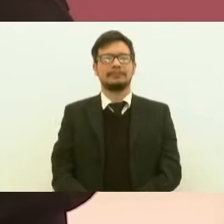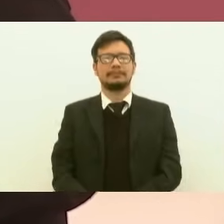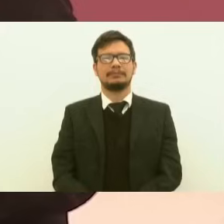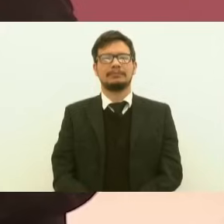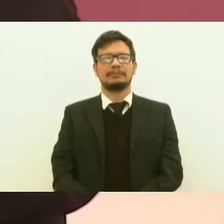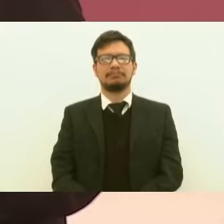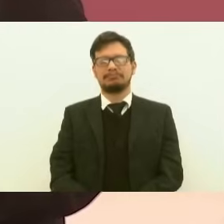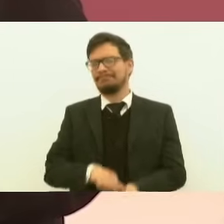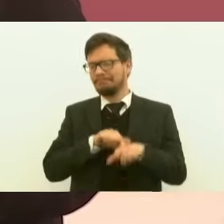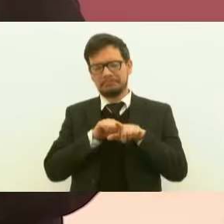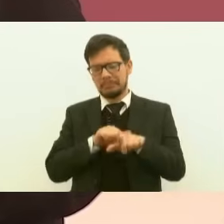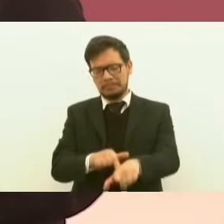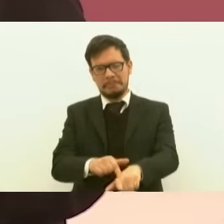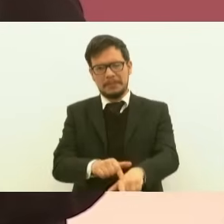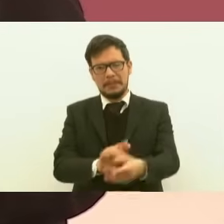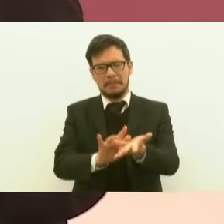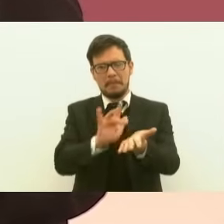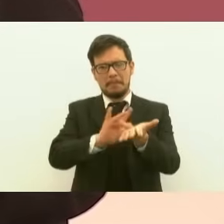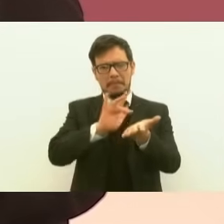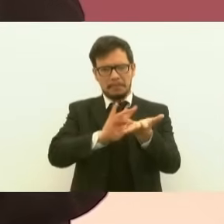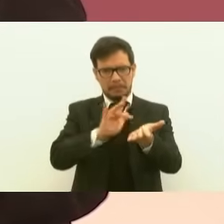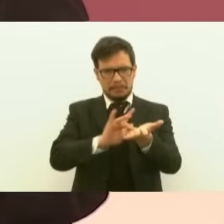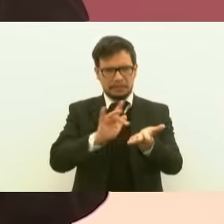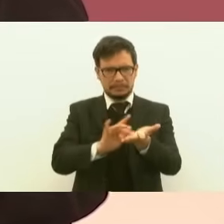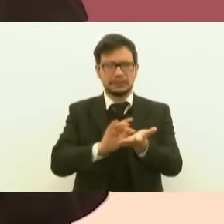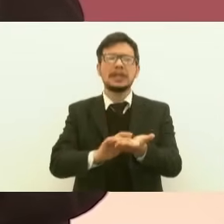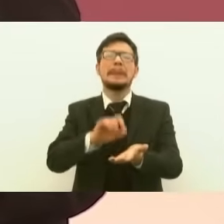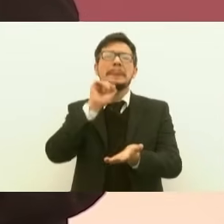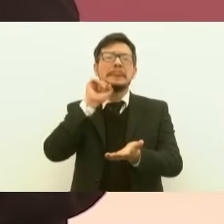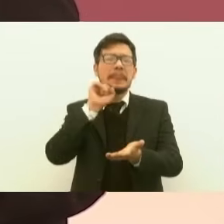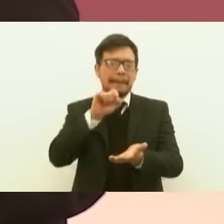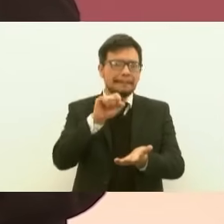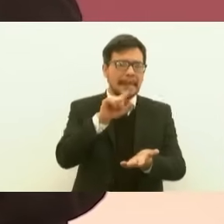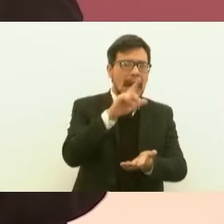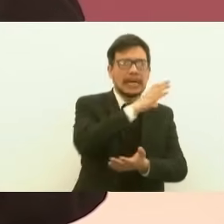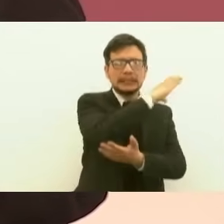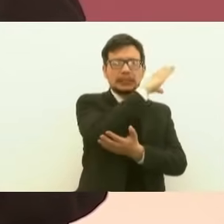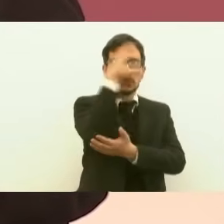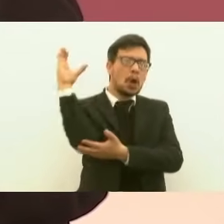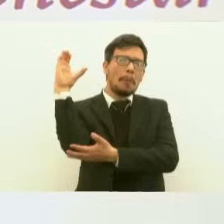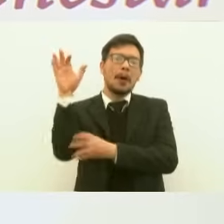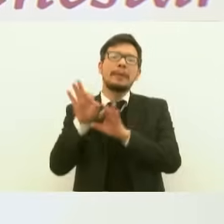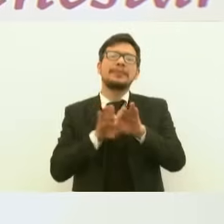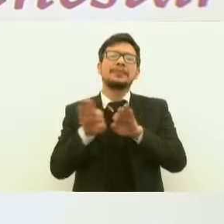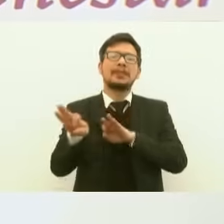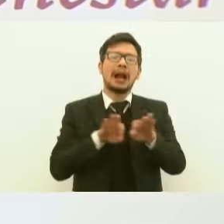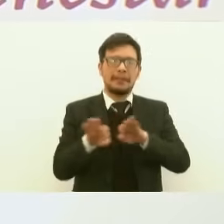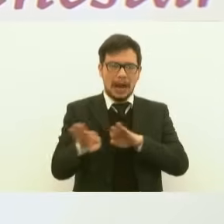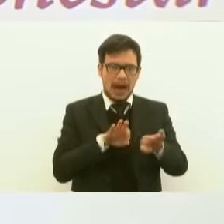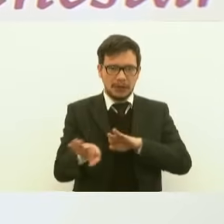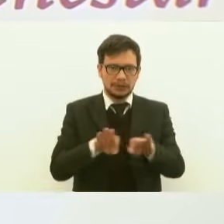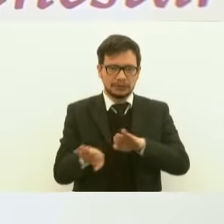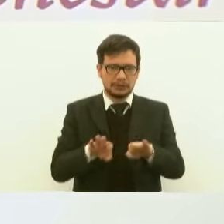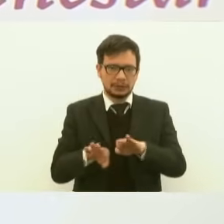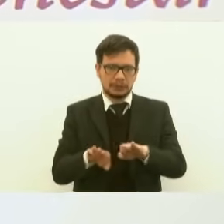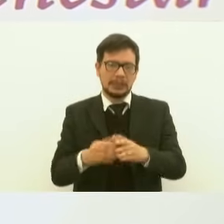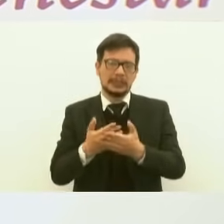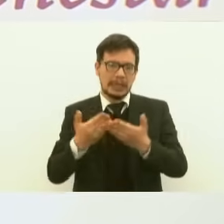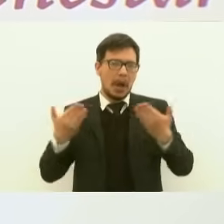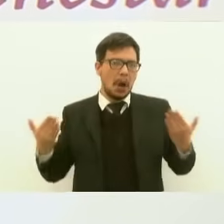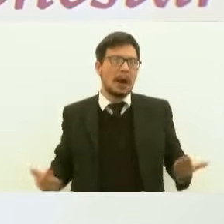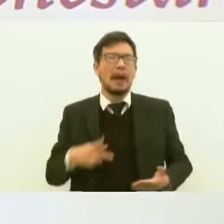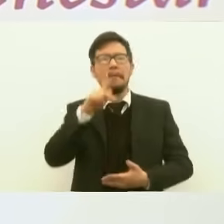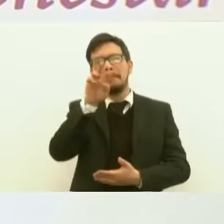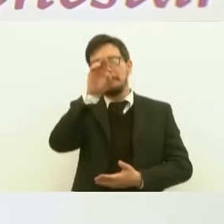seguir apoyando a los campesinos, a los productores. Lo que era el Procampo ahora es producción para